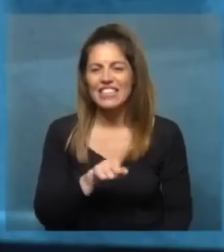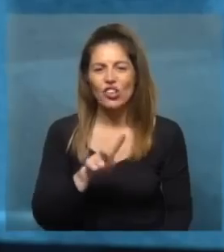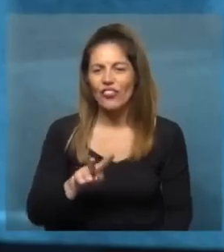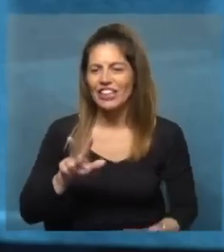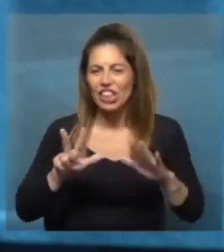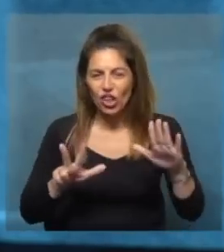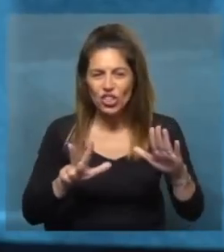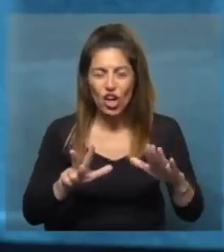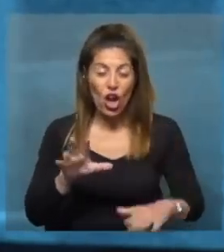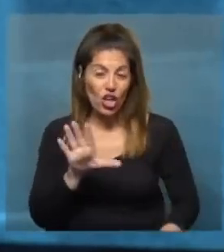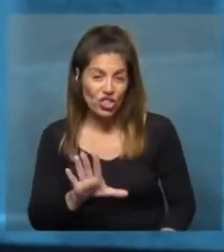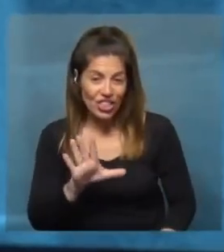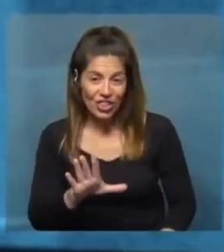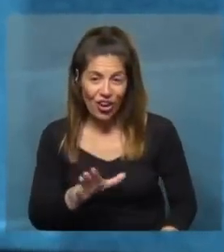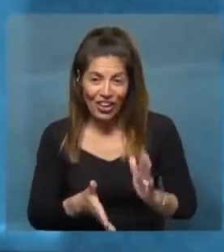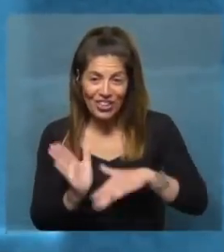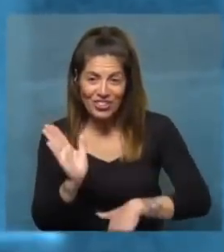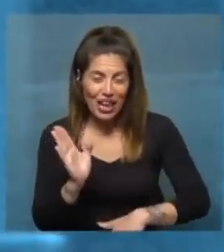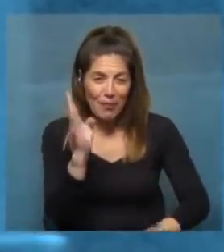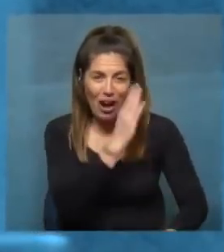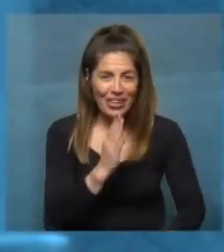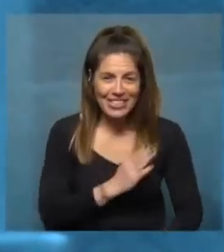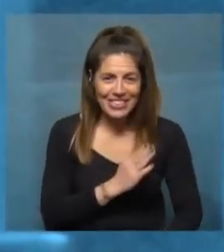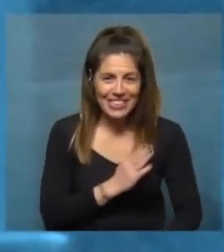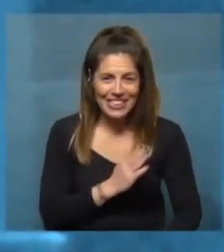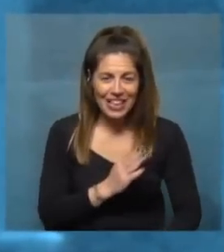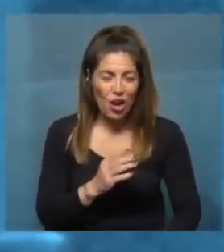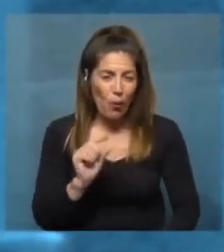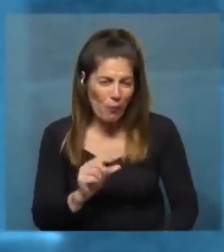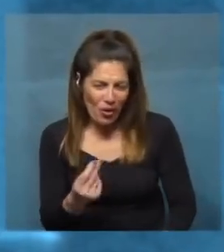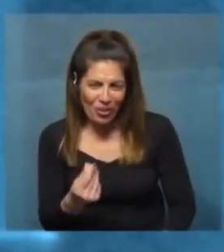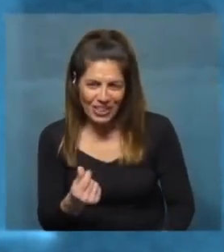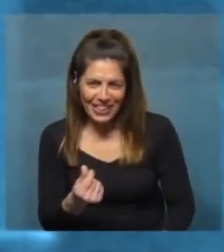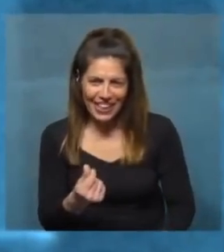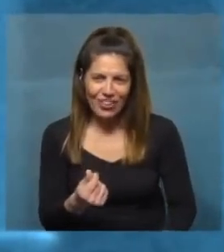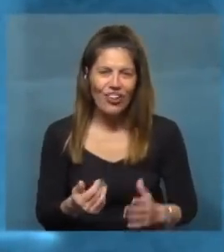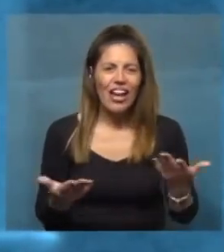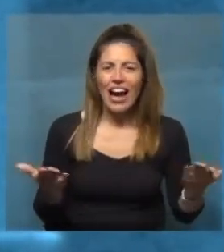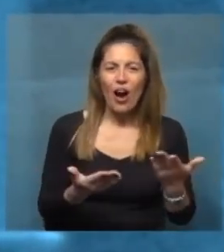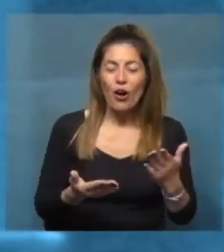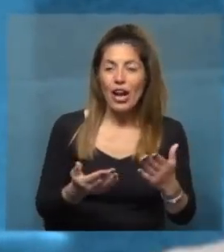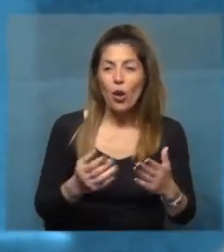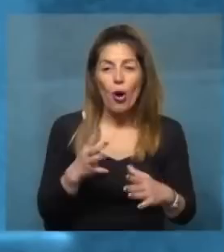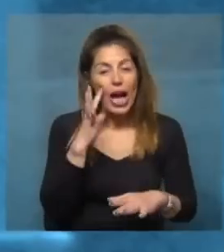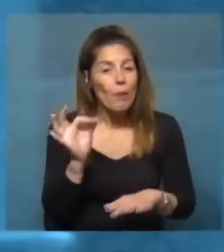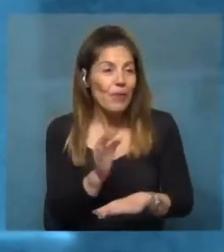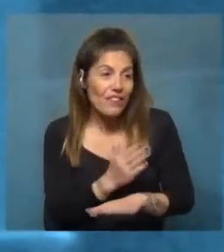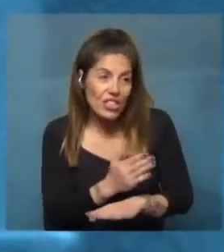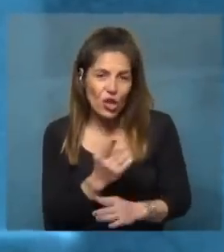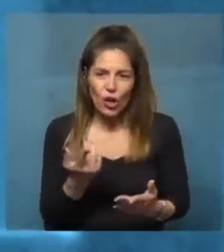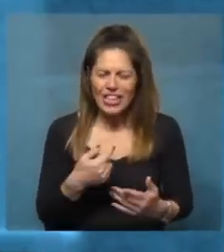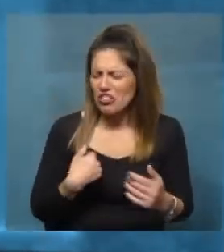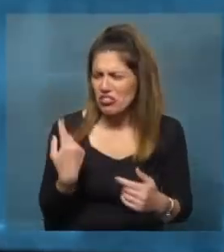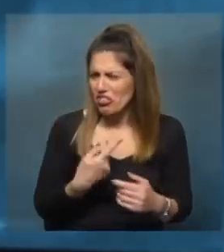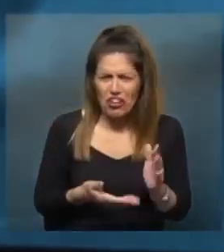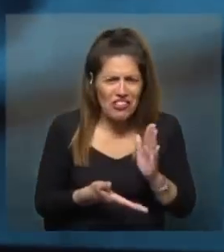128 y nos vamos a Brasil capaz que con dos pesos con 50 Viste que ahora somos mucho más sí sí sí sí y arrancabamos